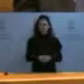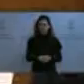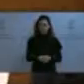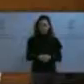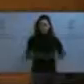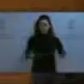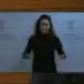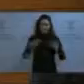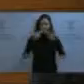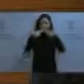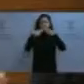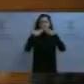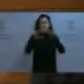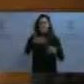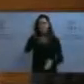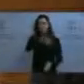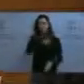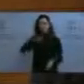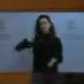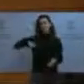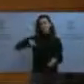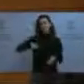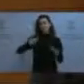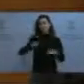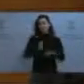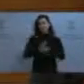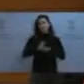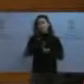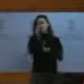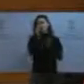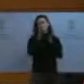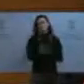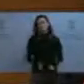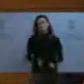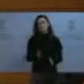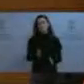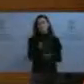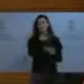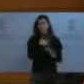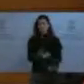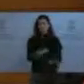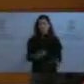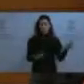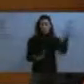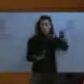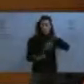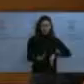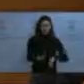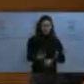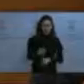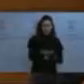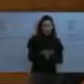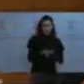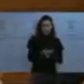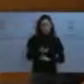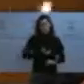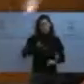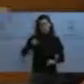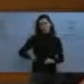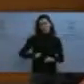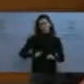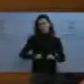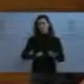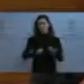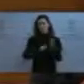Muchas gracias, señor presidente. Señora consejera, creo que usted no está al día porque está mencionando al alcalde de Cangas de Onís y